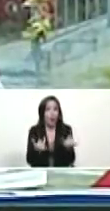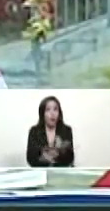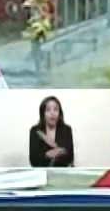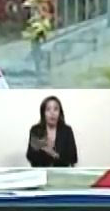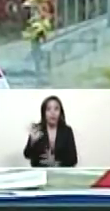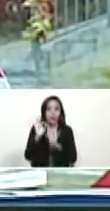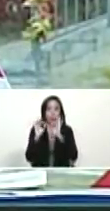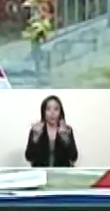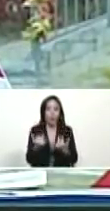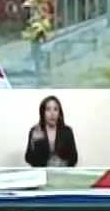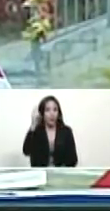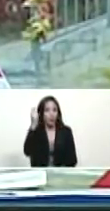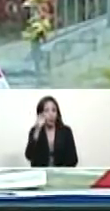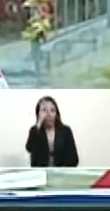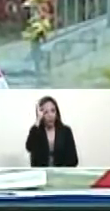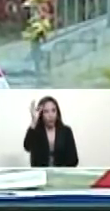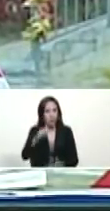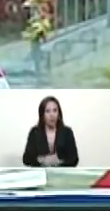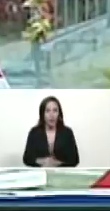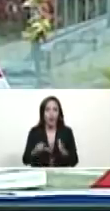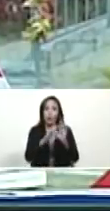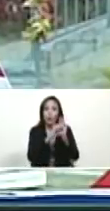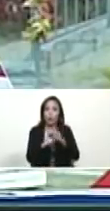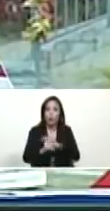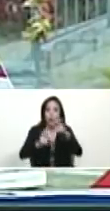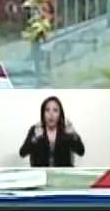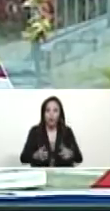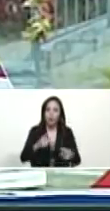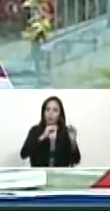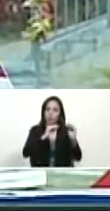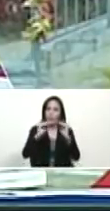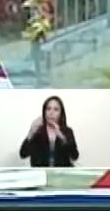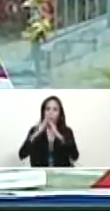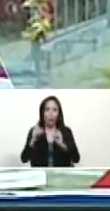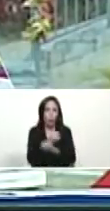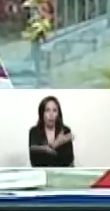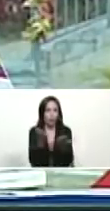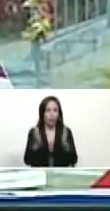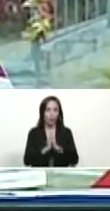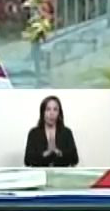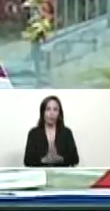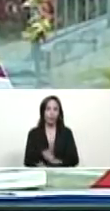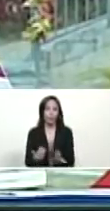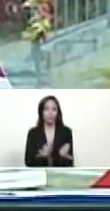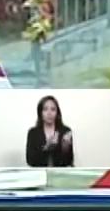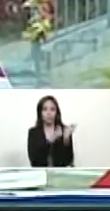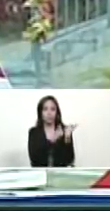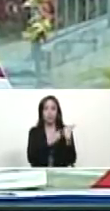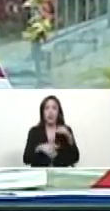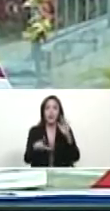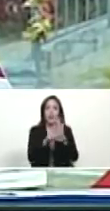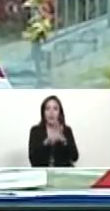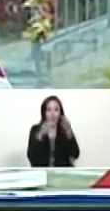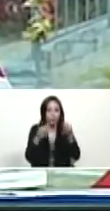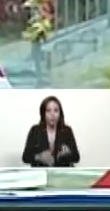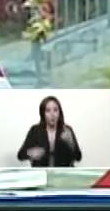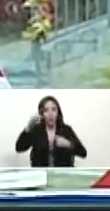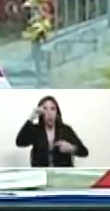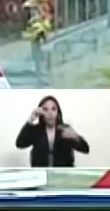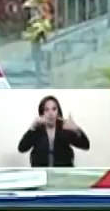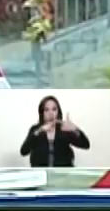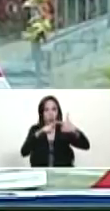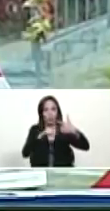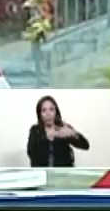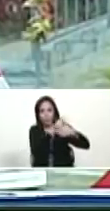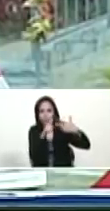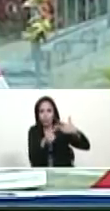en sus cargos, constituyentes, yo los llamo a todos, a asumir la línea número 3 con fuerza. Y llamo al